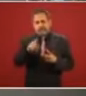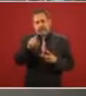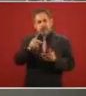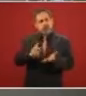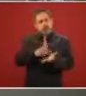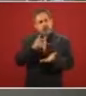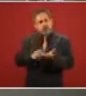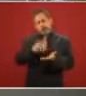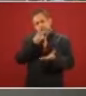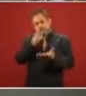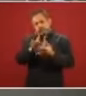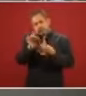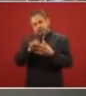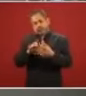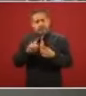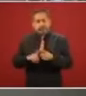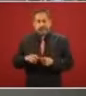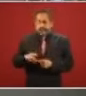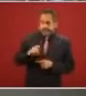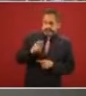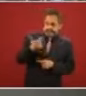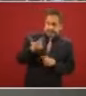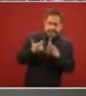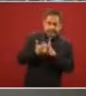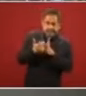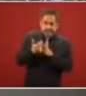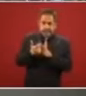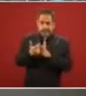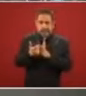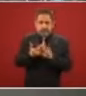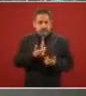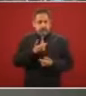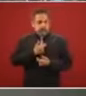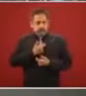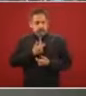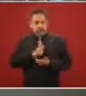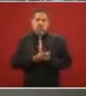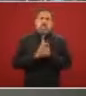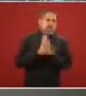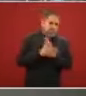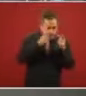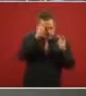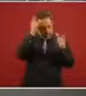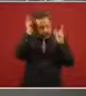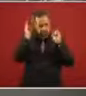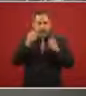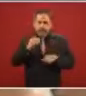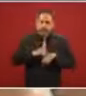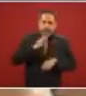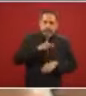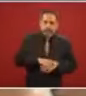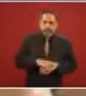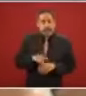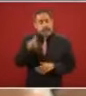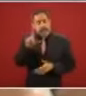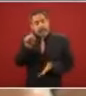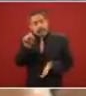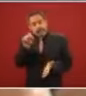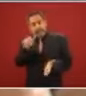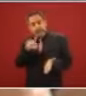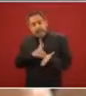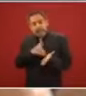repetido que el dinero puede desvirtuar los valores en las personas. 20 millones de